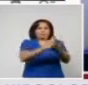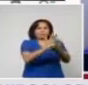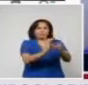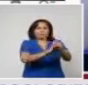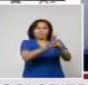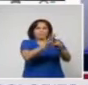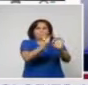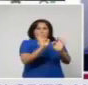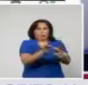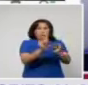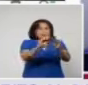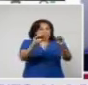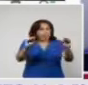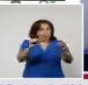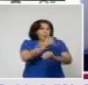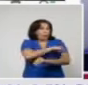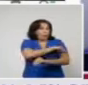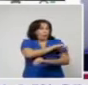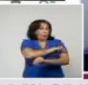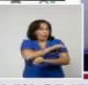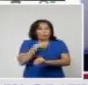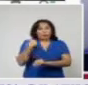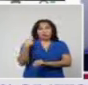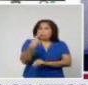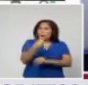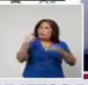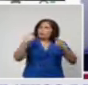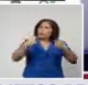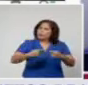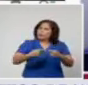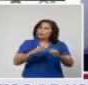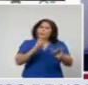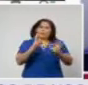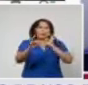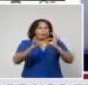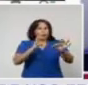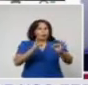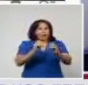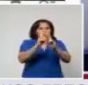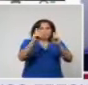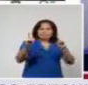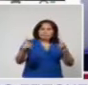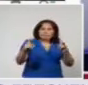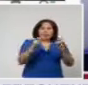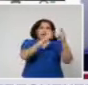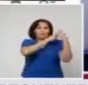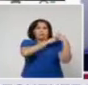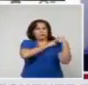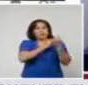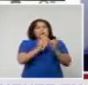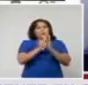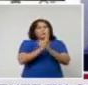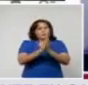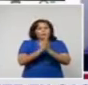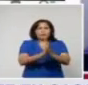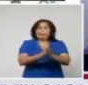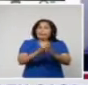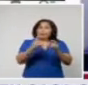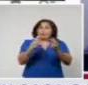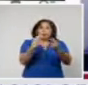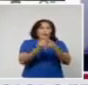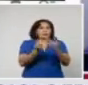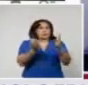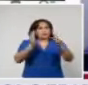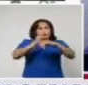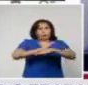El llamado de nuestro equipo de prensa en cada jornada es que se cuide mucho, a que evite siempre la confianza y a que